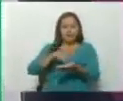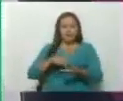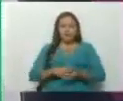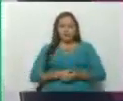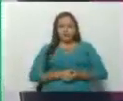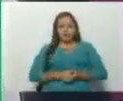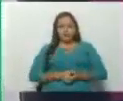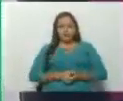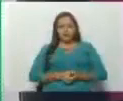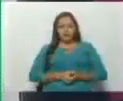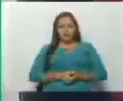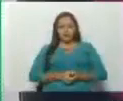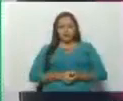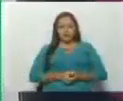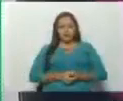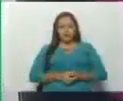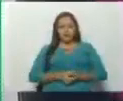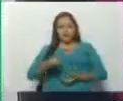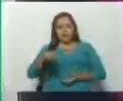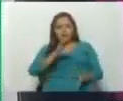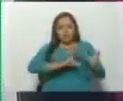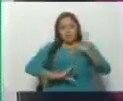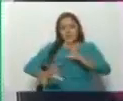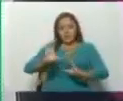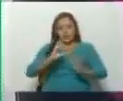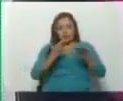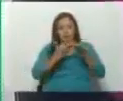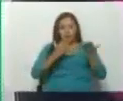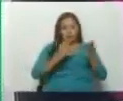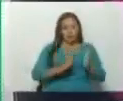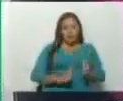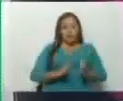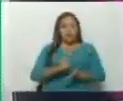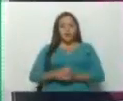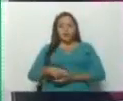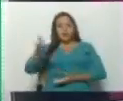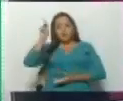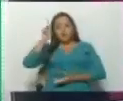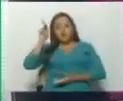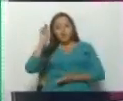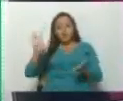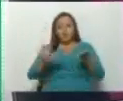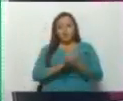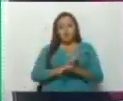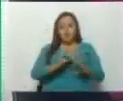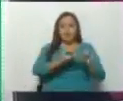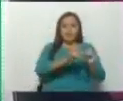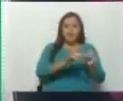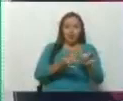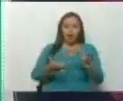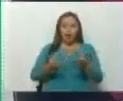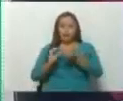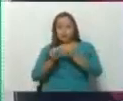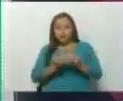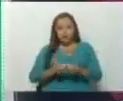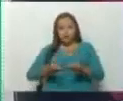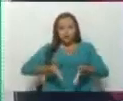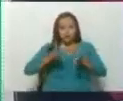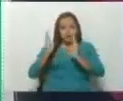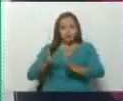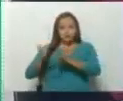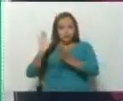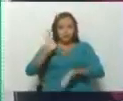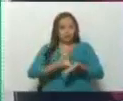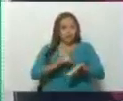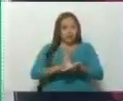forma también el sector científico, académico, muchos profesores del área de la arquitectura, del urbanismo dieron